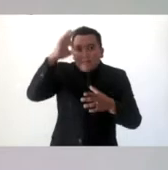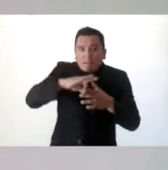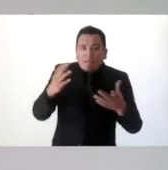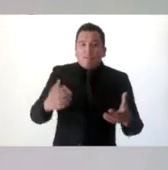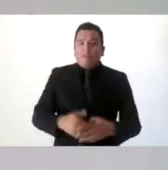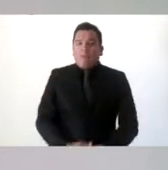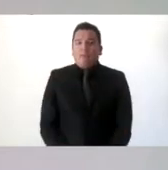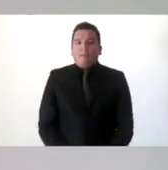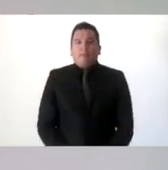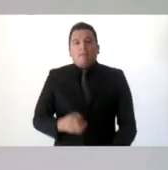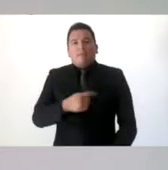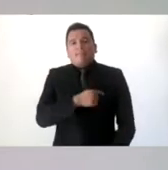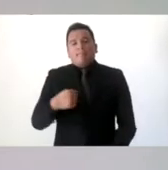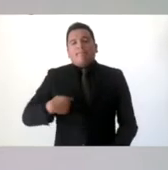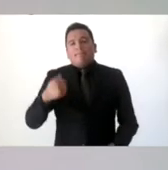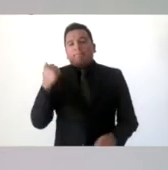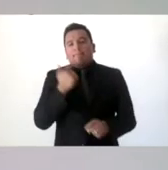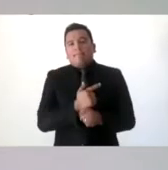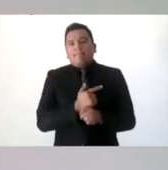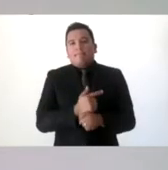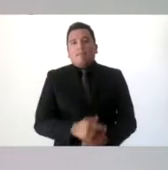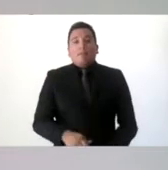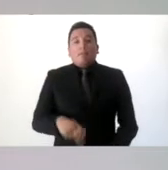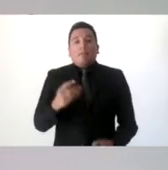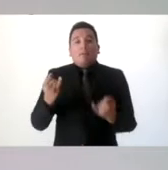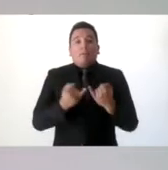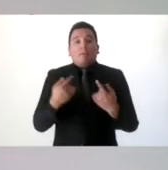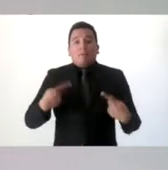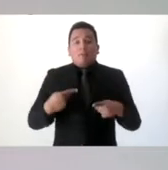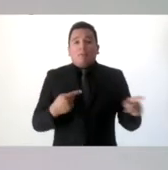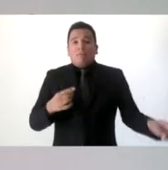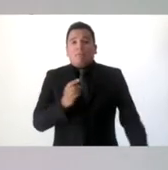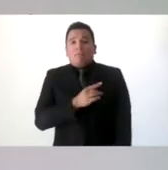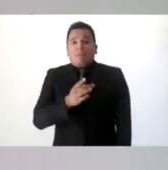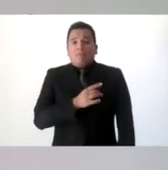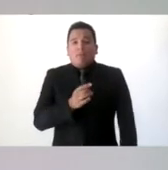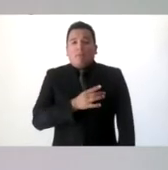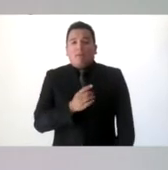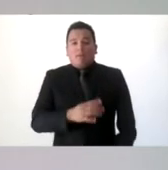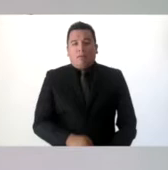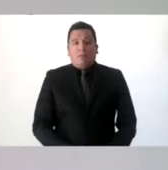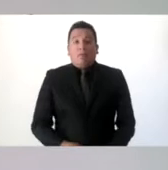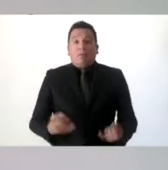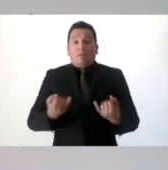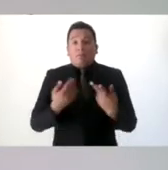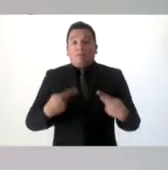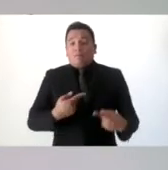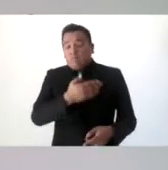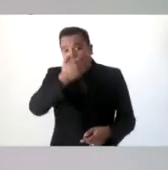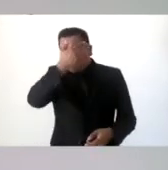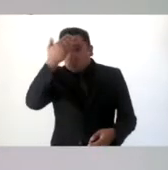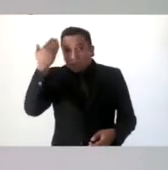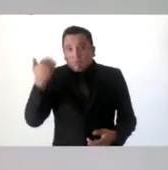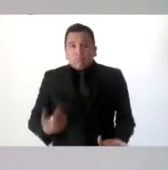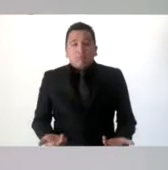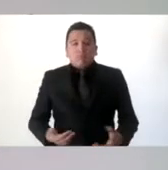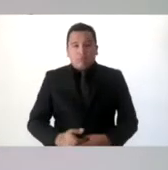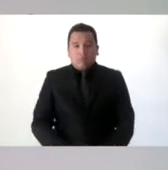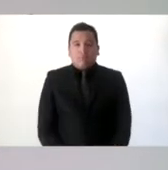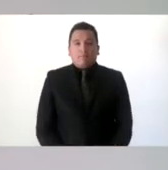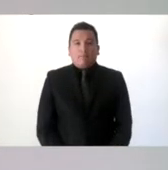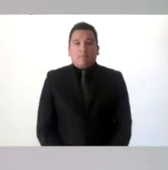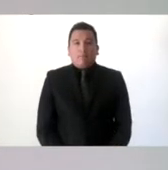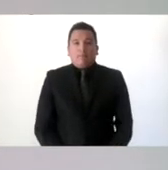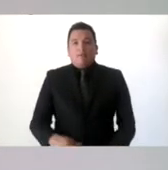pudimos percibirla. Sí había interés, pero también había mucho miedo. Y además de desconocimiento. Yo creo que son las tres